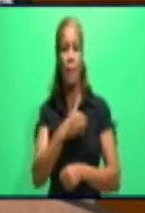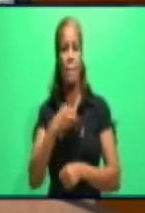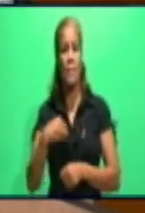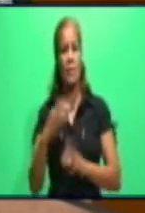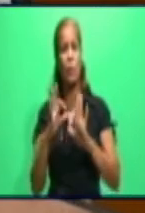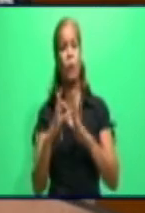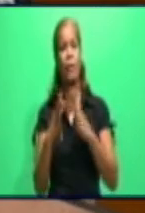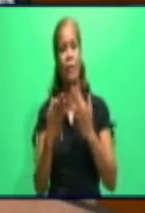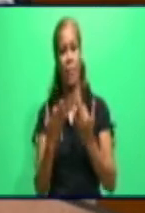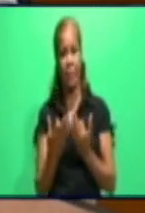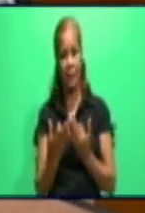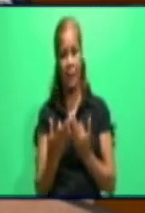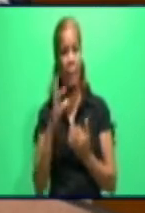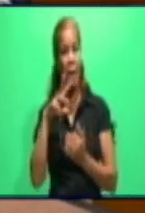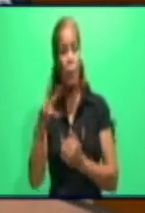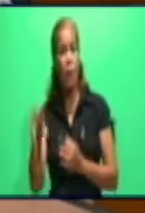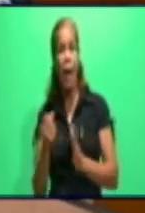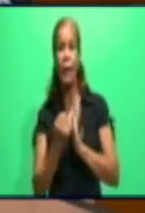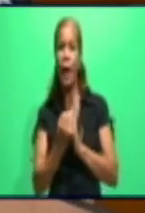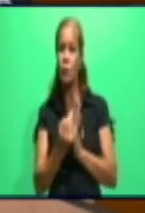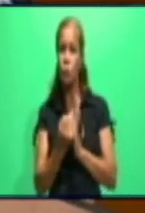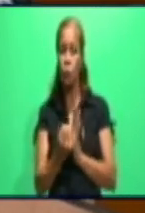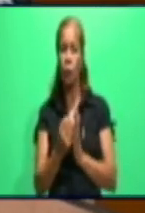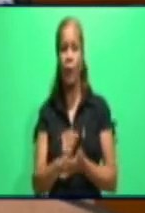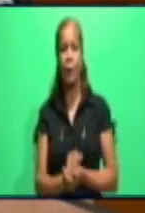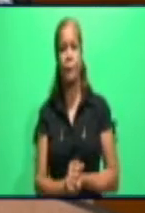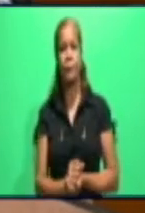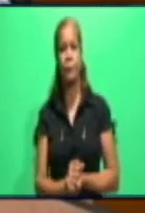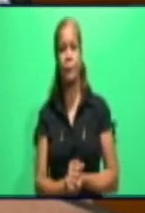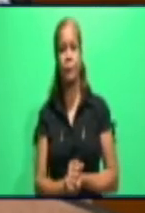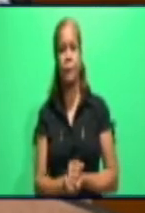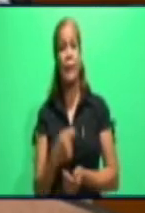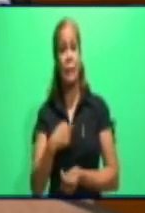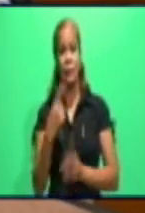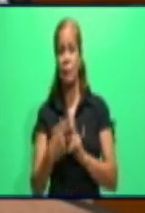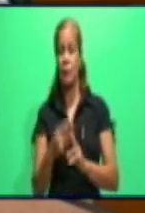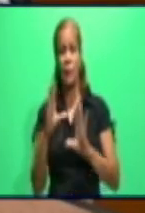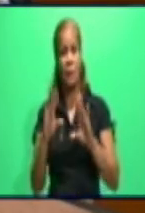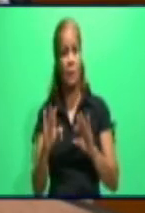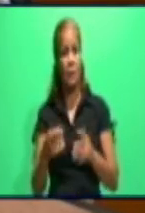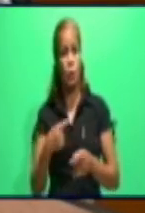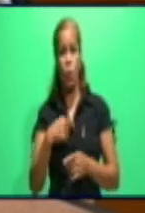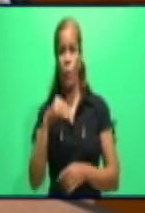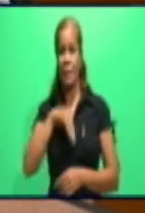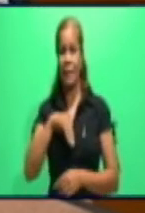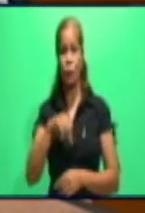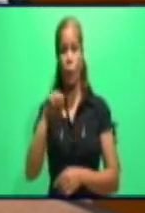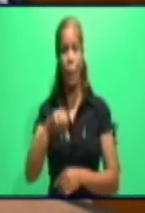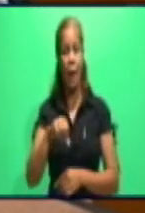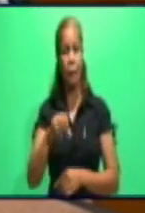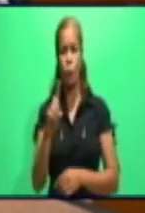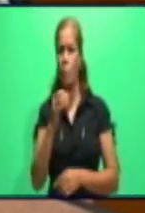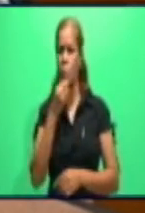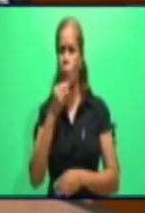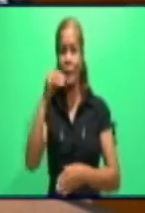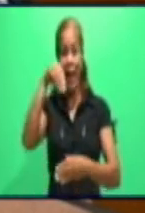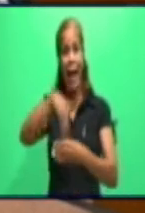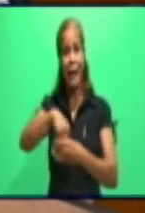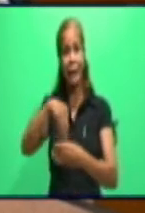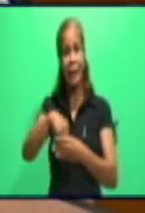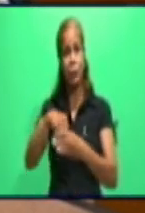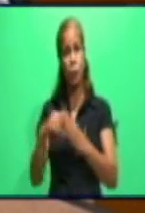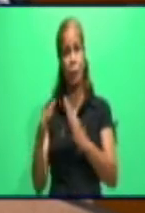y decir que yo me siento mal y aunque estemos dentro de las viviendas ya tenemos una situación de